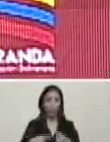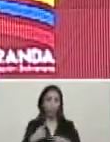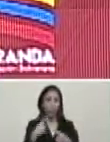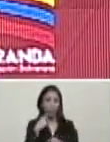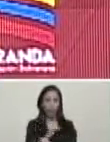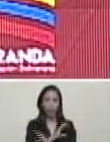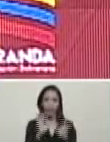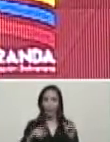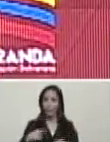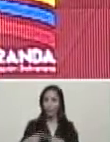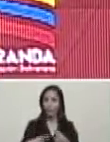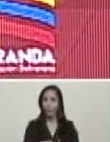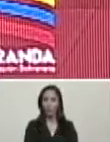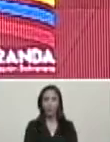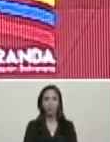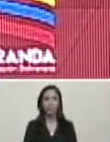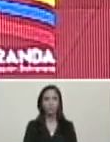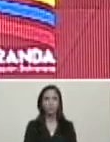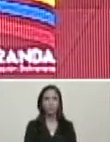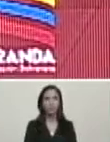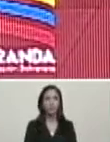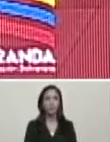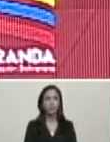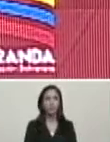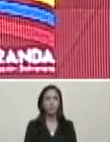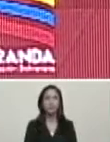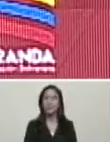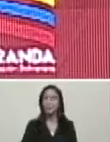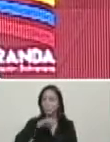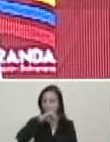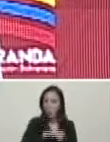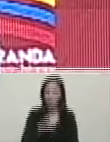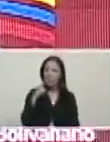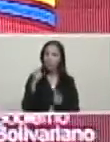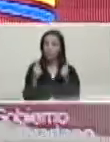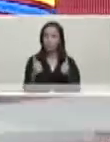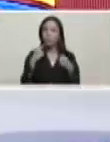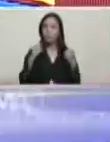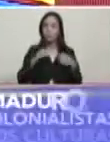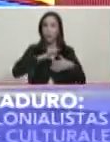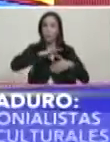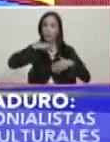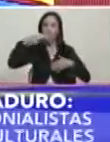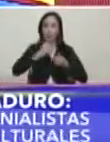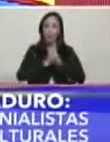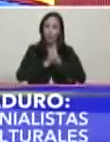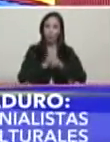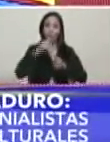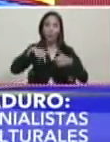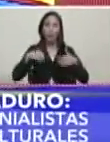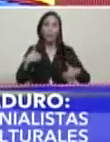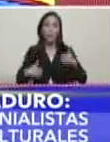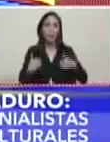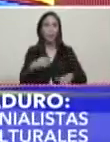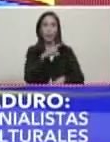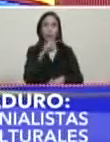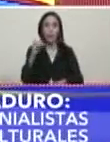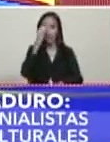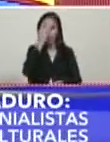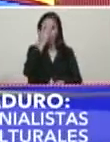todos los días, por eso me gusta mucho el espíritu que reina hoy miércoles 20 de